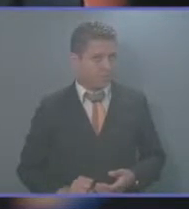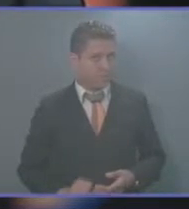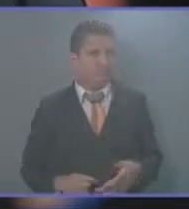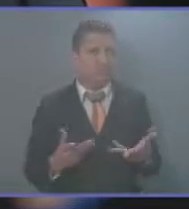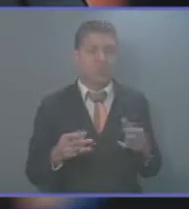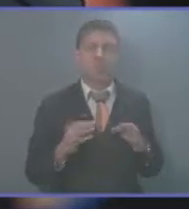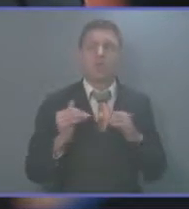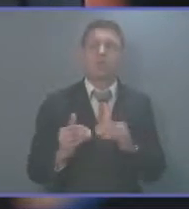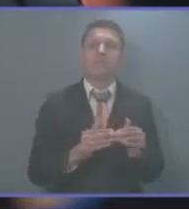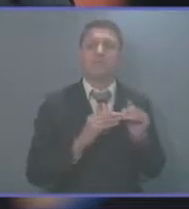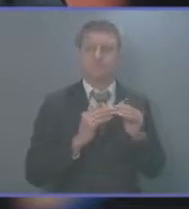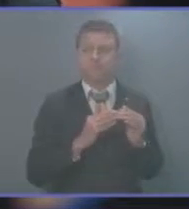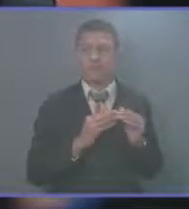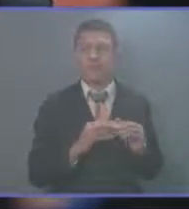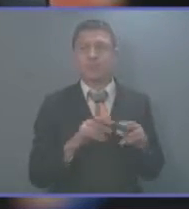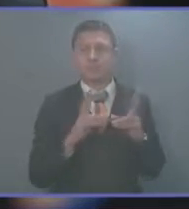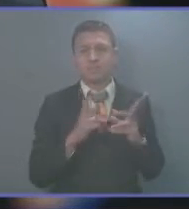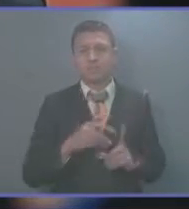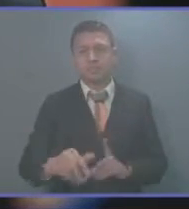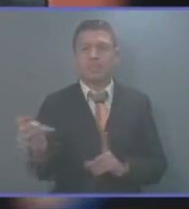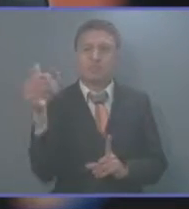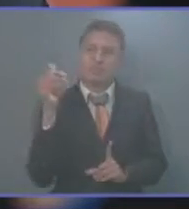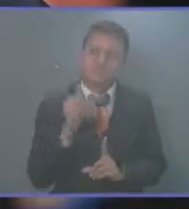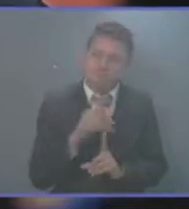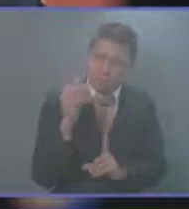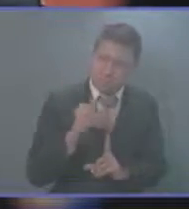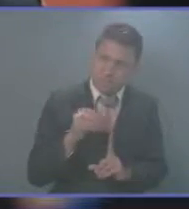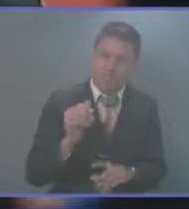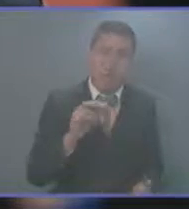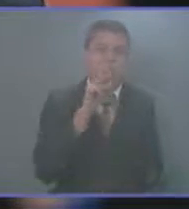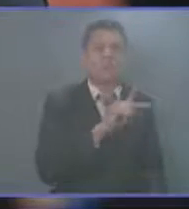Igualmente, para el ramo de educación, los